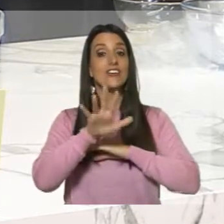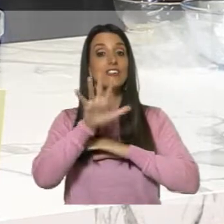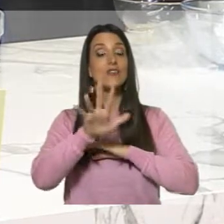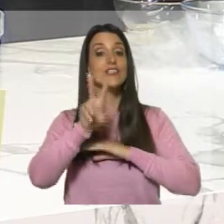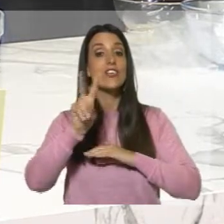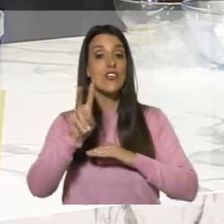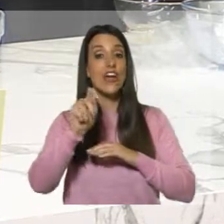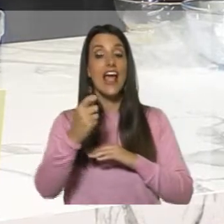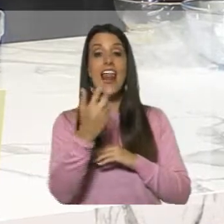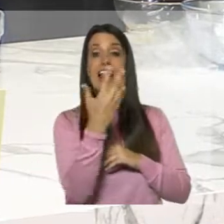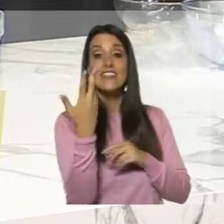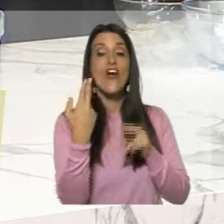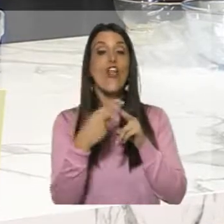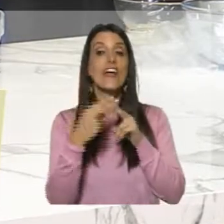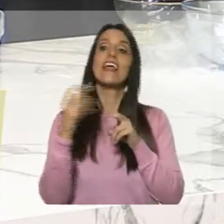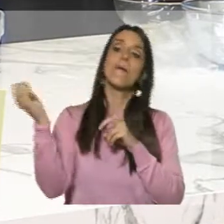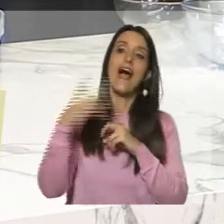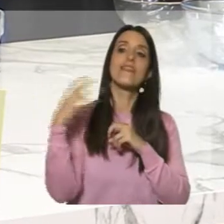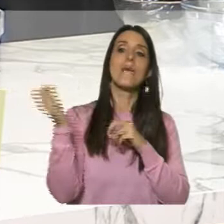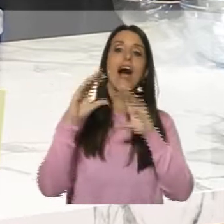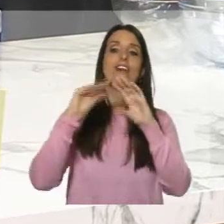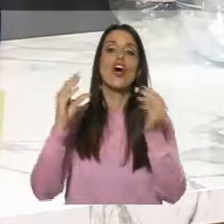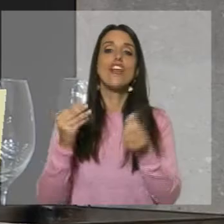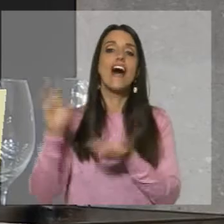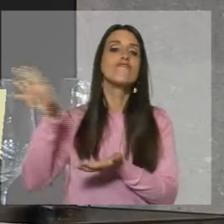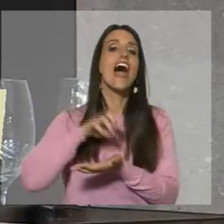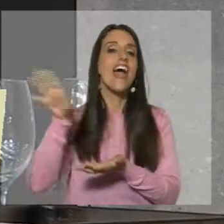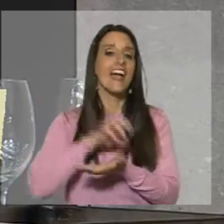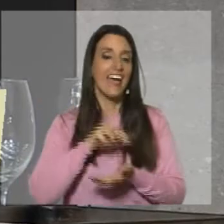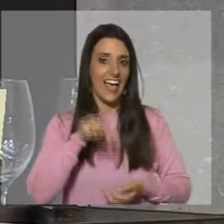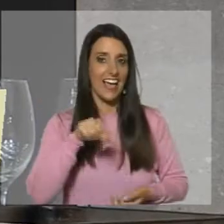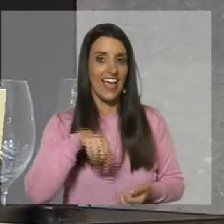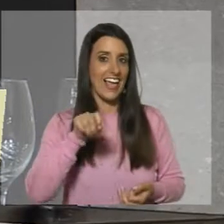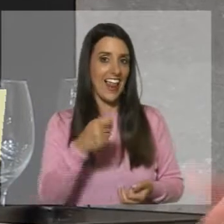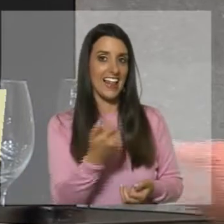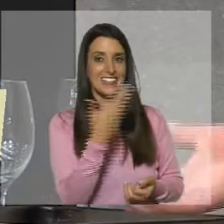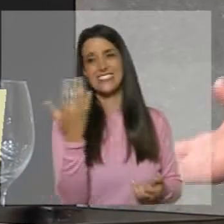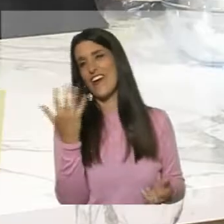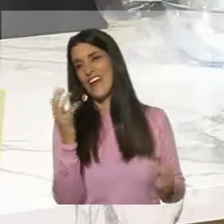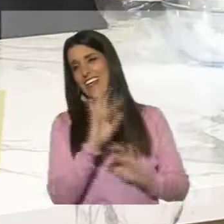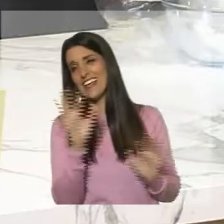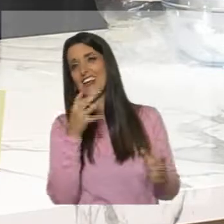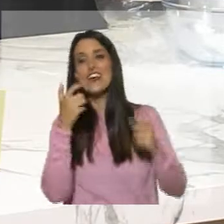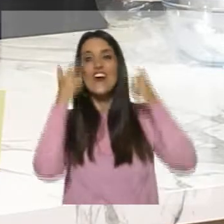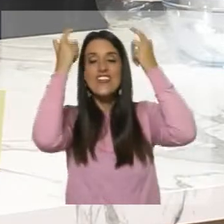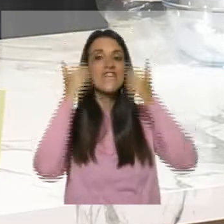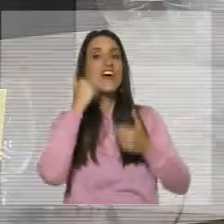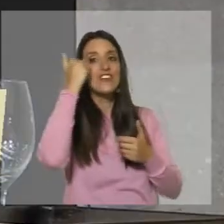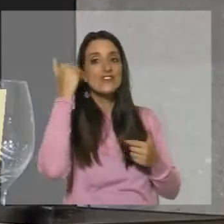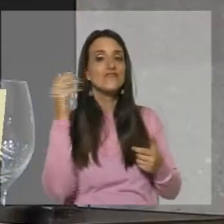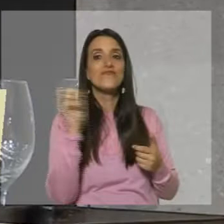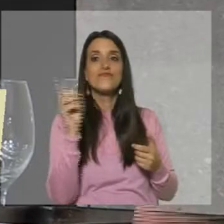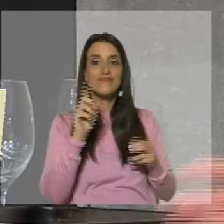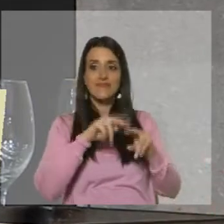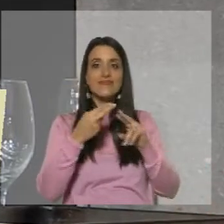2552 Canal 5, a nombre de Basta de Cháchara, la bandejita de tortas fritas siempre me recibida. ¡Ay, qué horror! Bueno, estamos. Mirá lo que dice la cocinera, qué vergüenza. No, estamos repitiendo